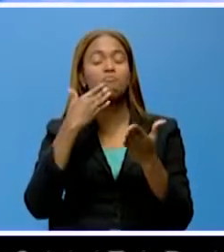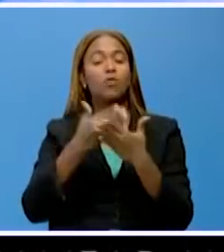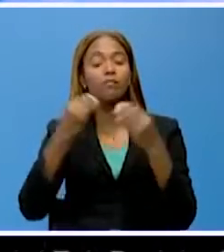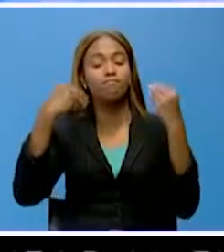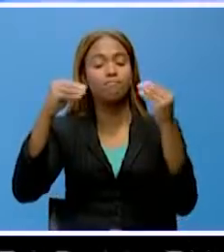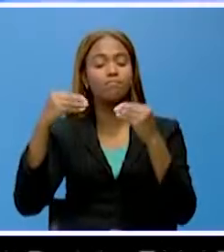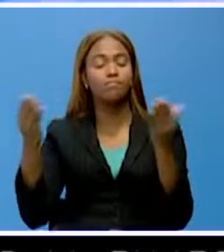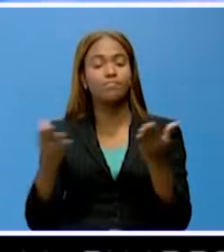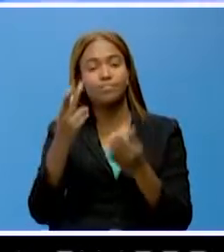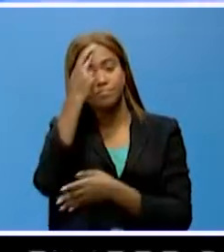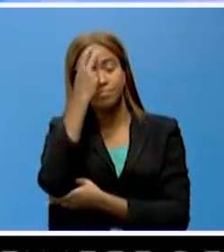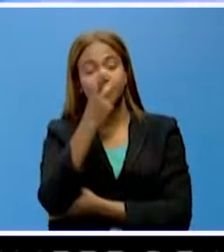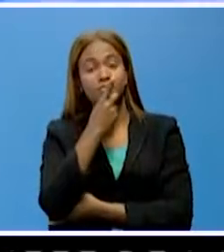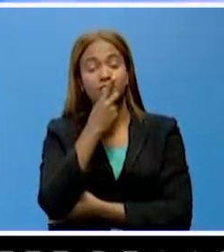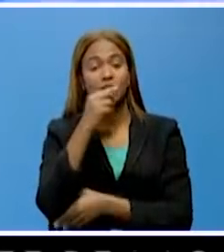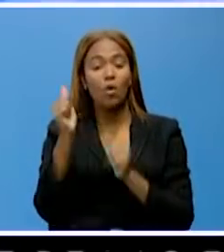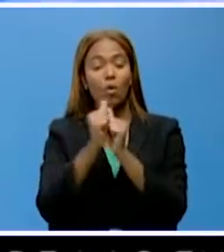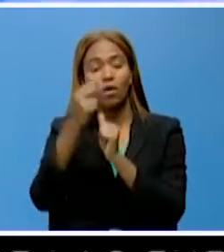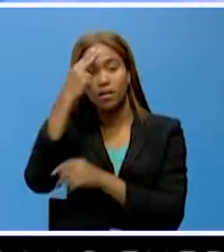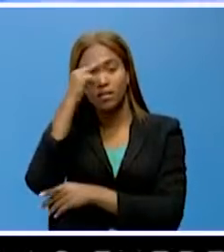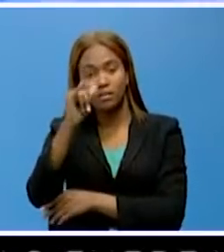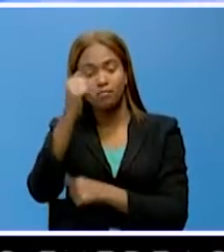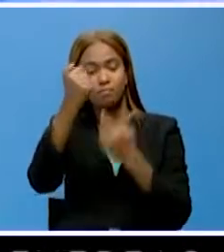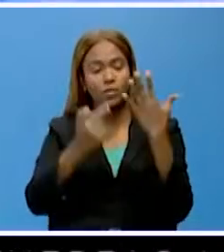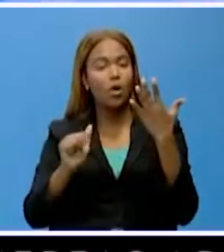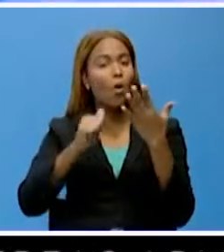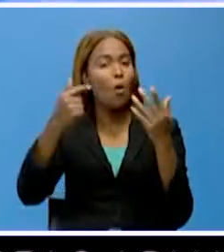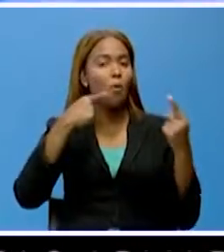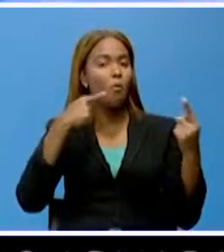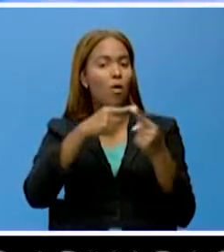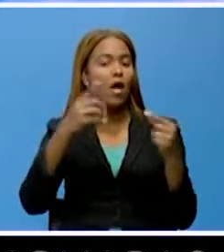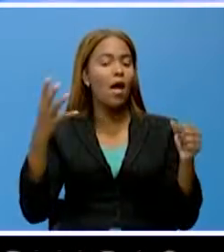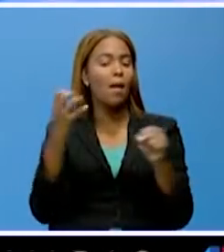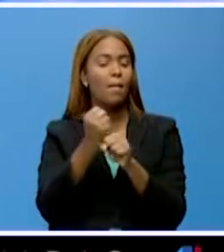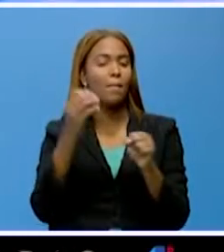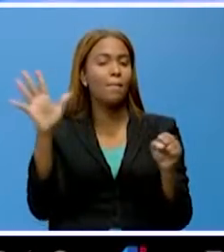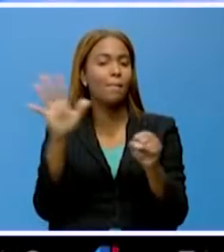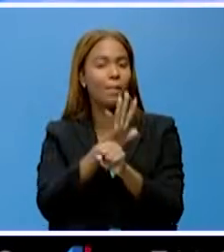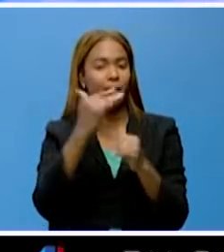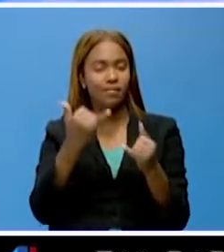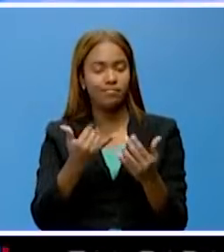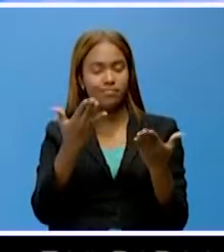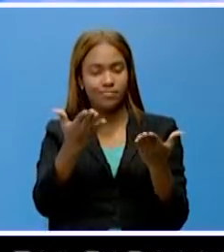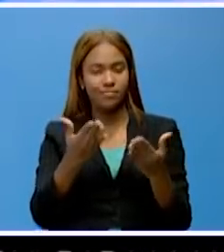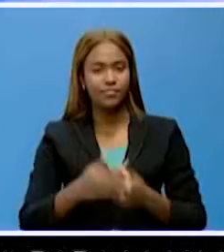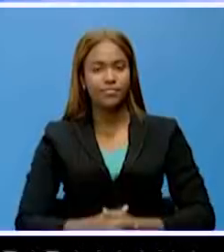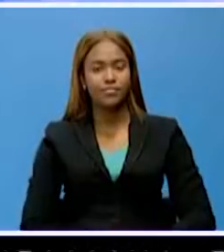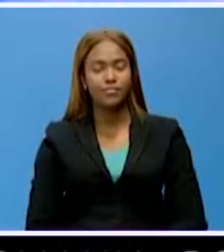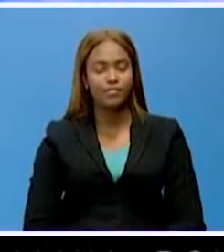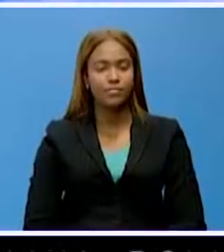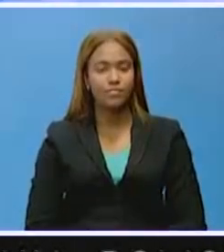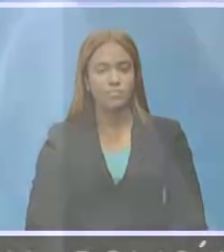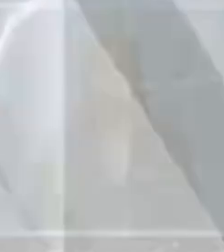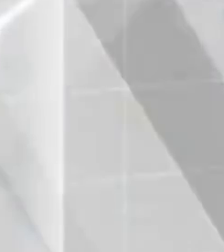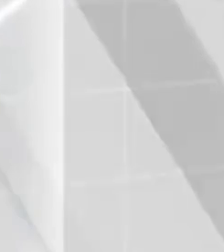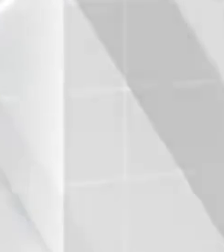comercio de República Dominicana con Haití, entre otras más, que completamos en nuestro resumen a continuación.